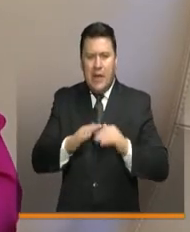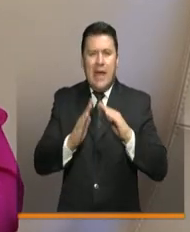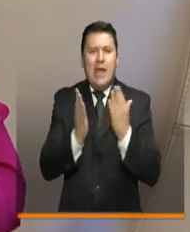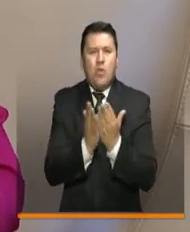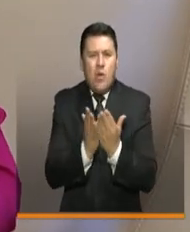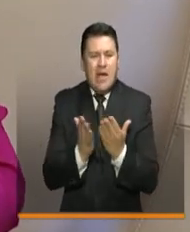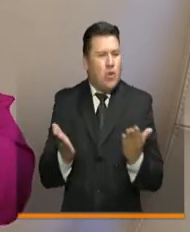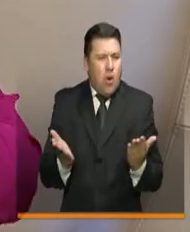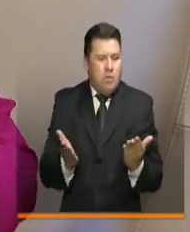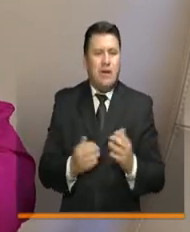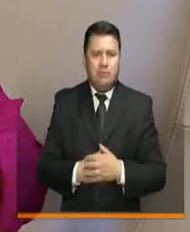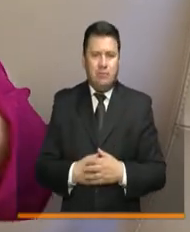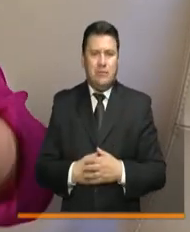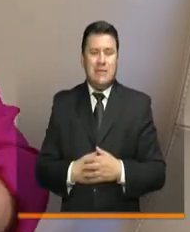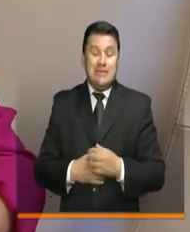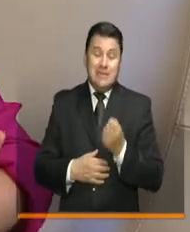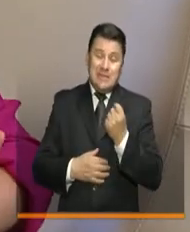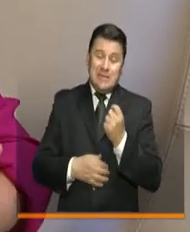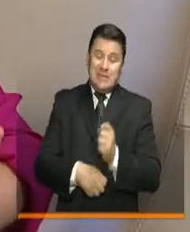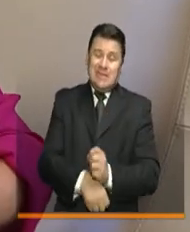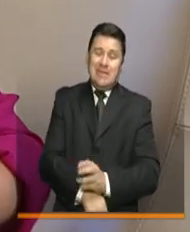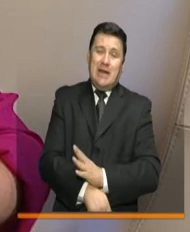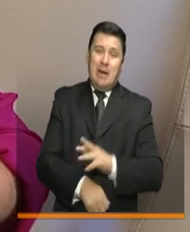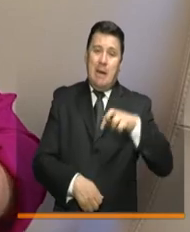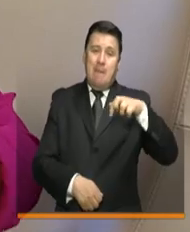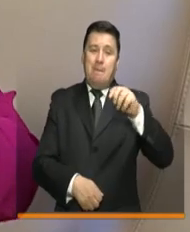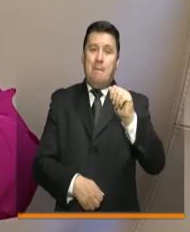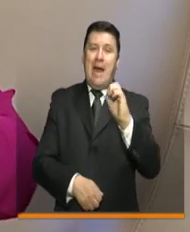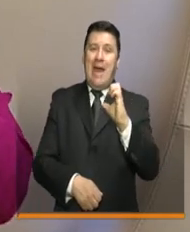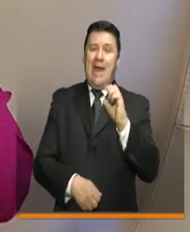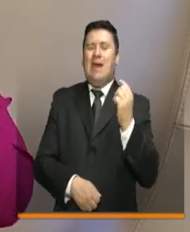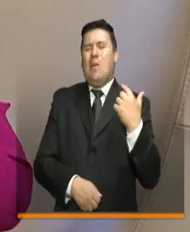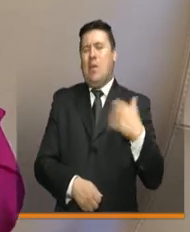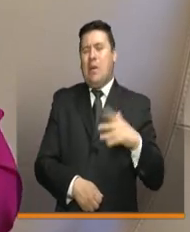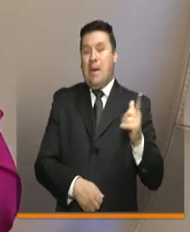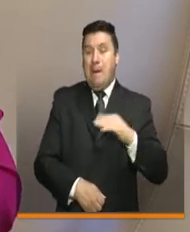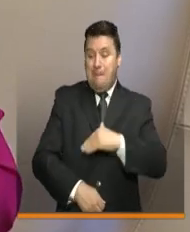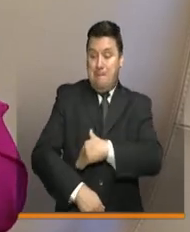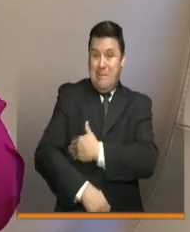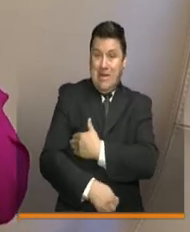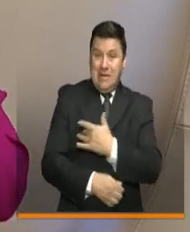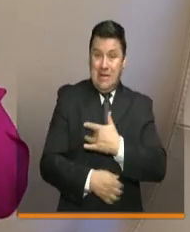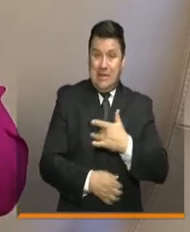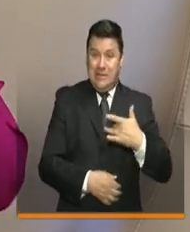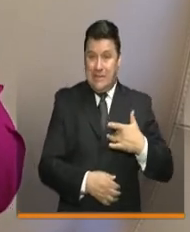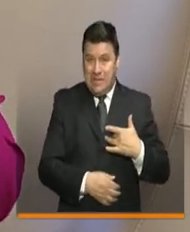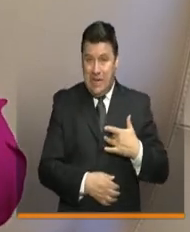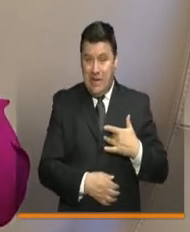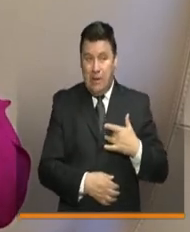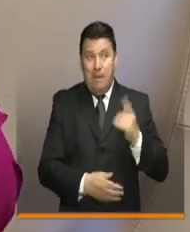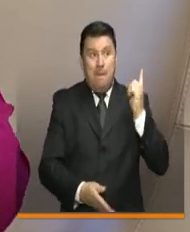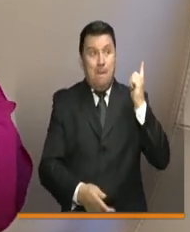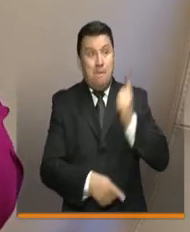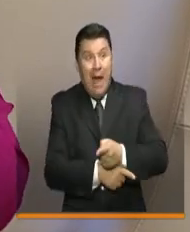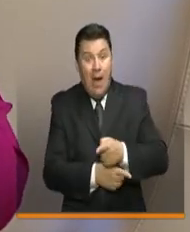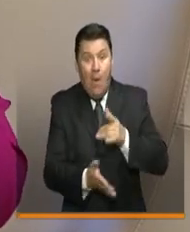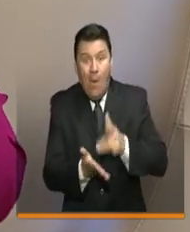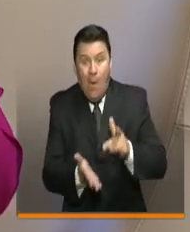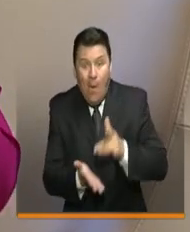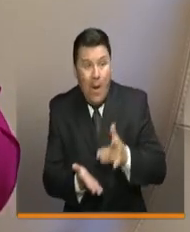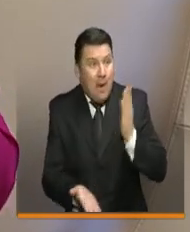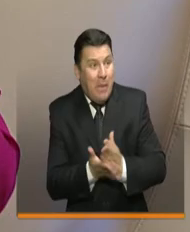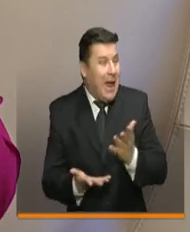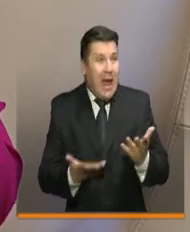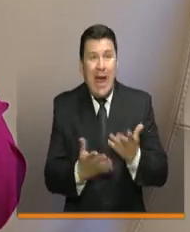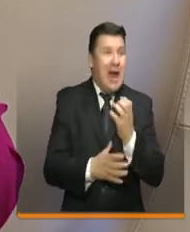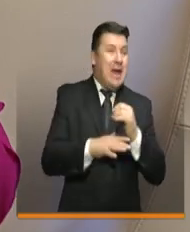educativo, y él toca uno que es sensible, el PAE. Recuerden que apenas el Ministerio de Salud decretó la emergencia sanitaria, fuimos tomando